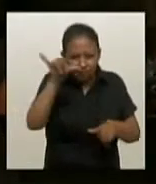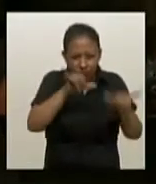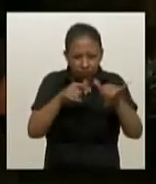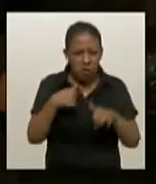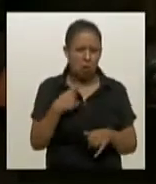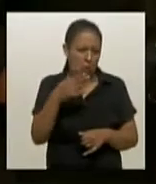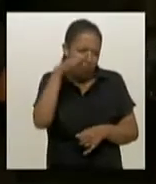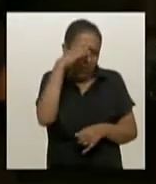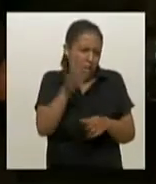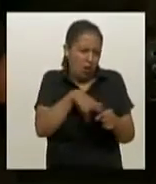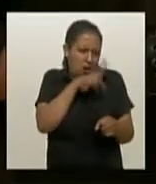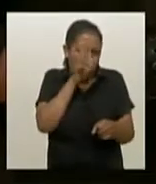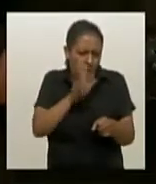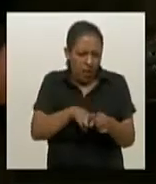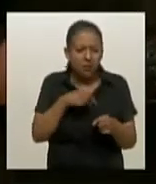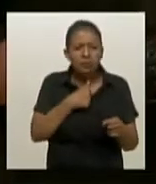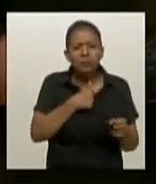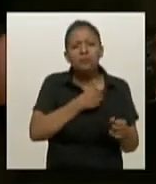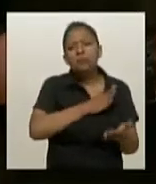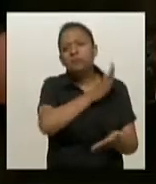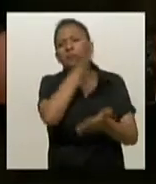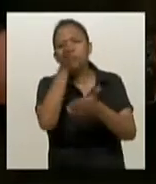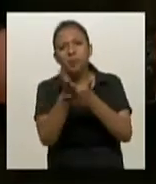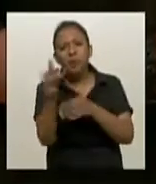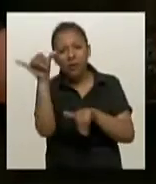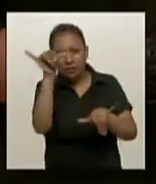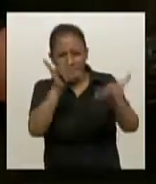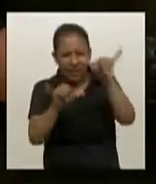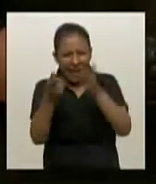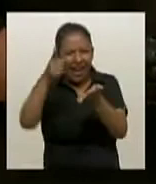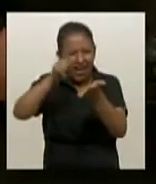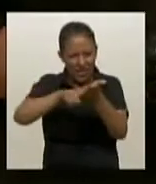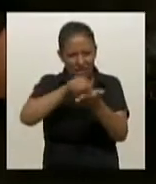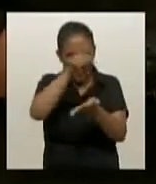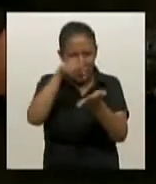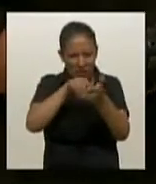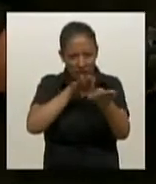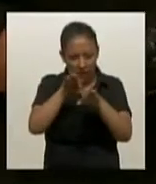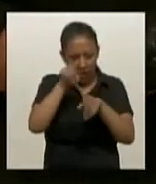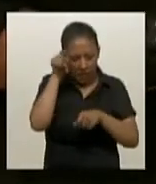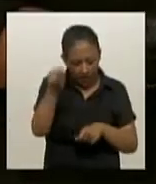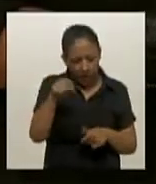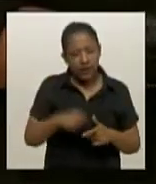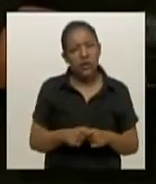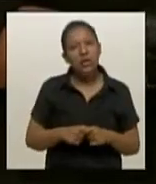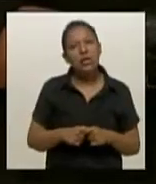era normal. Me llevaron a un laboratorio que tienen dentro de la empresa.